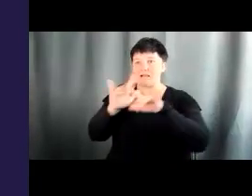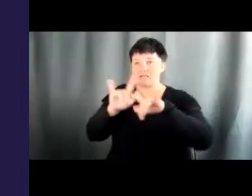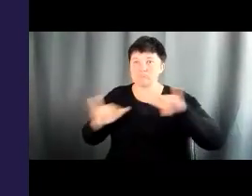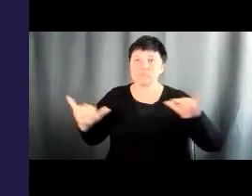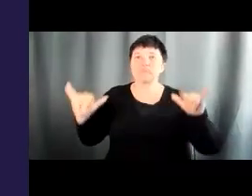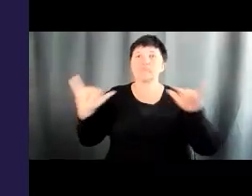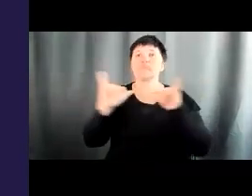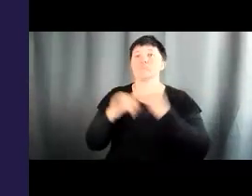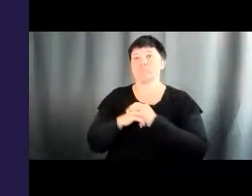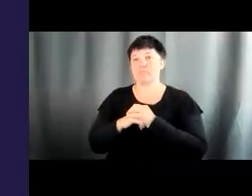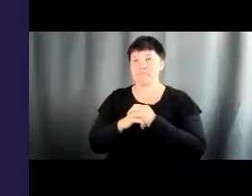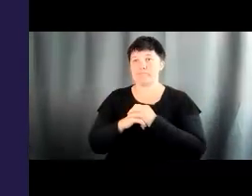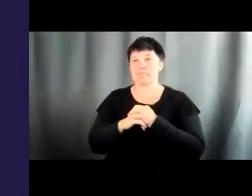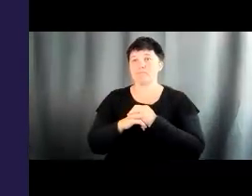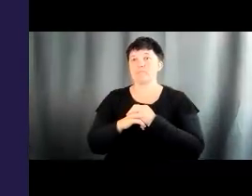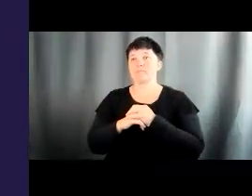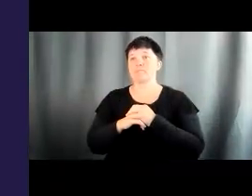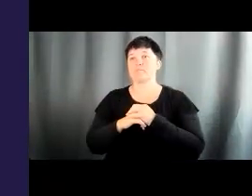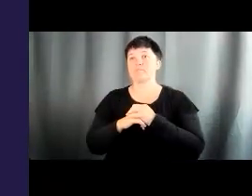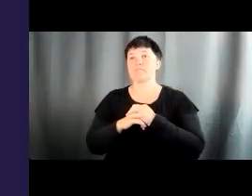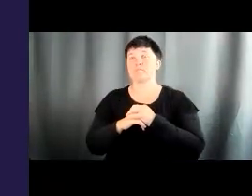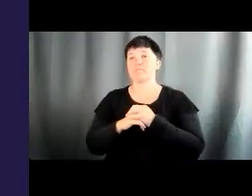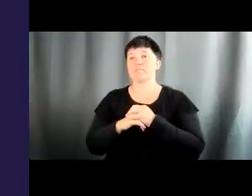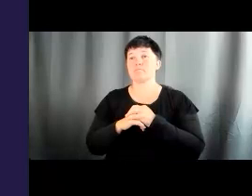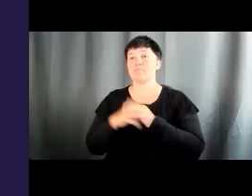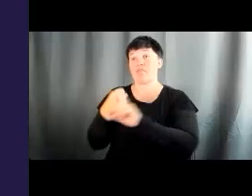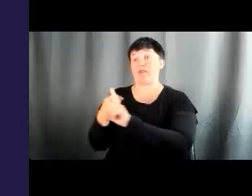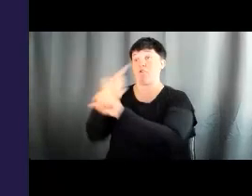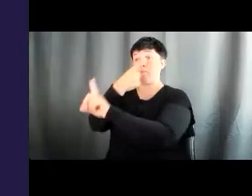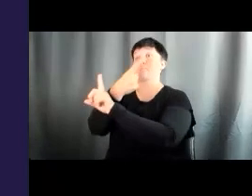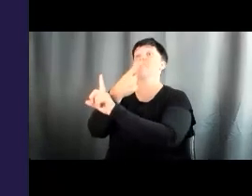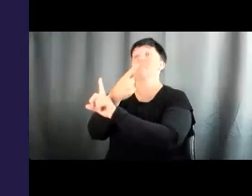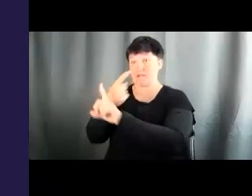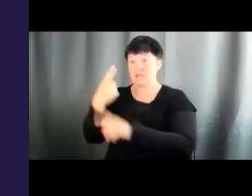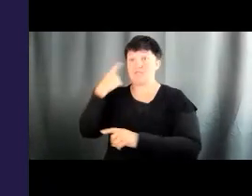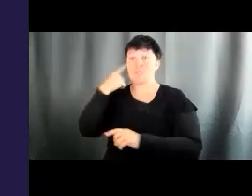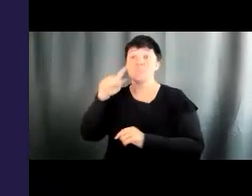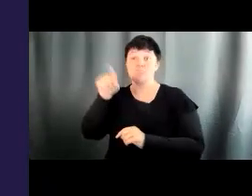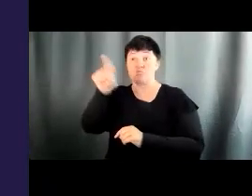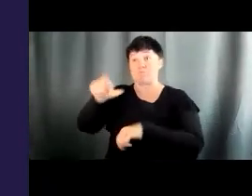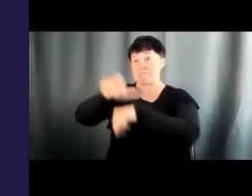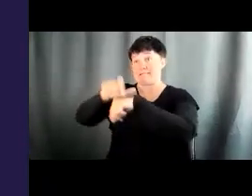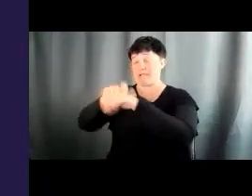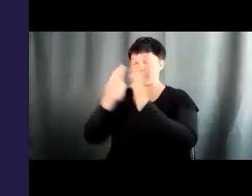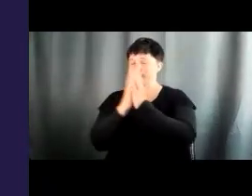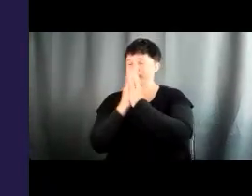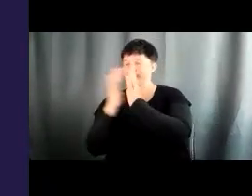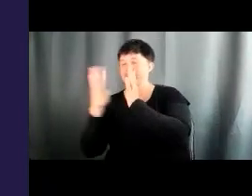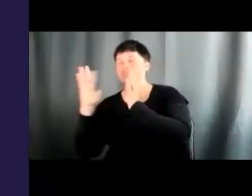por diferentes islas. Y la puntuación de anomalías, o el rango de tiempo,